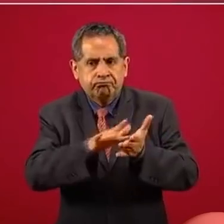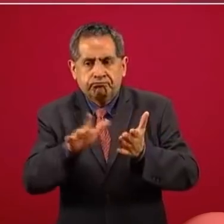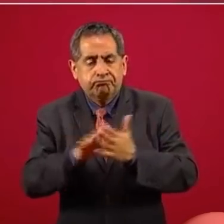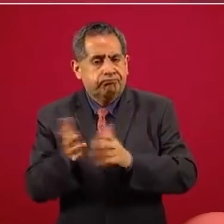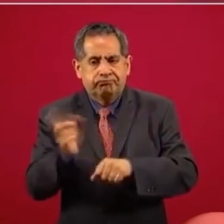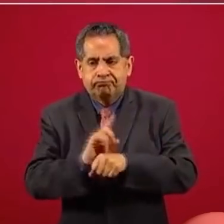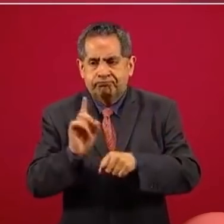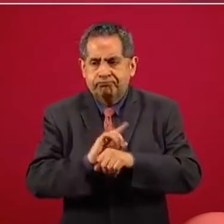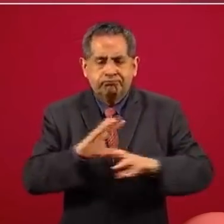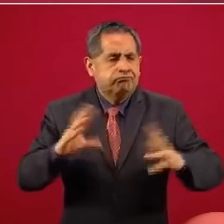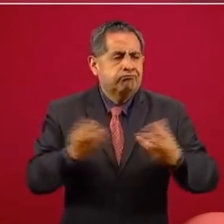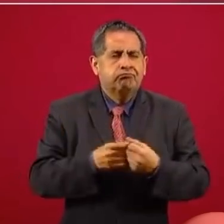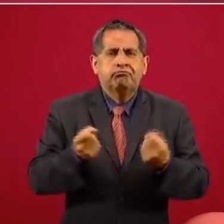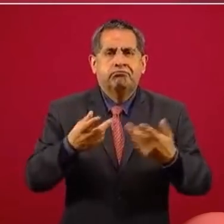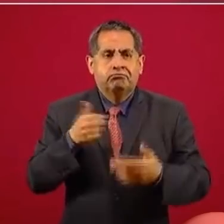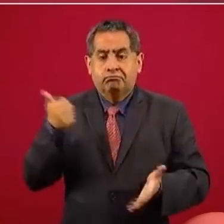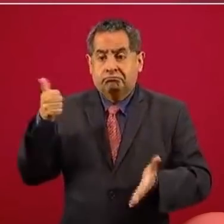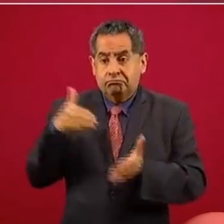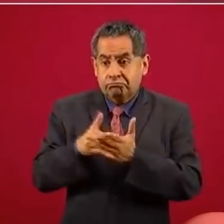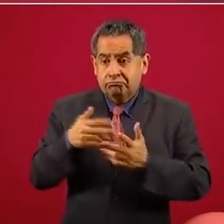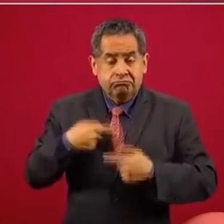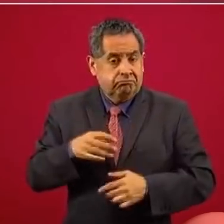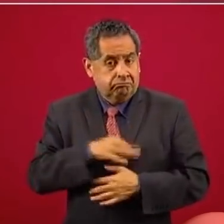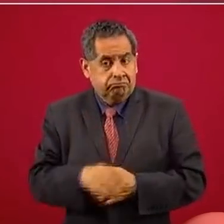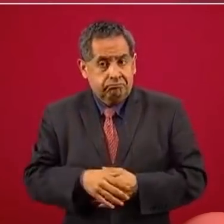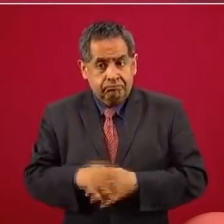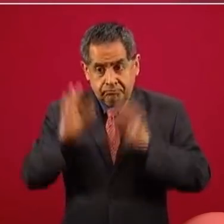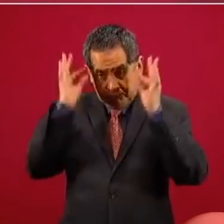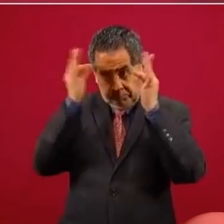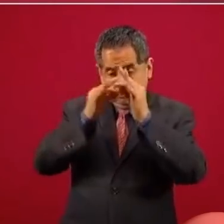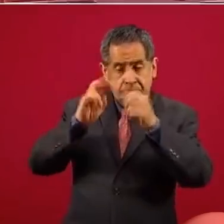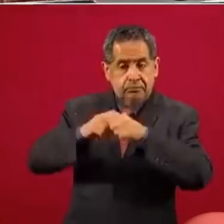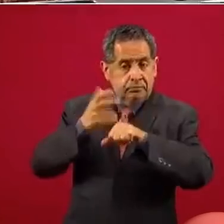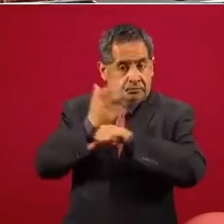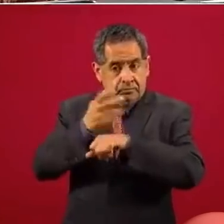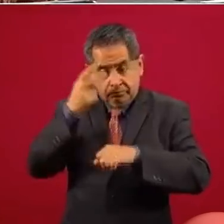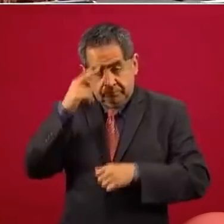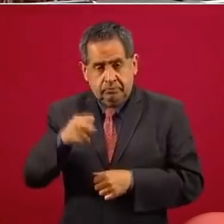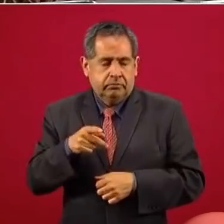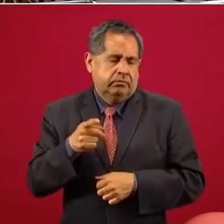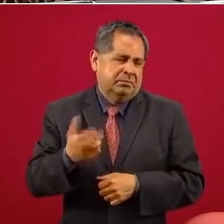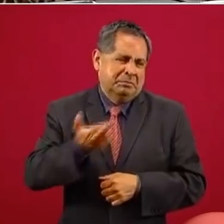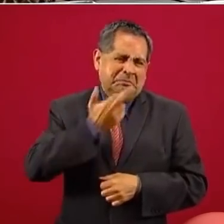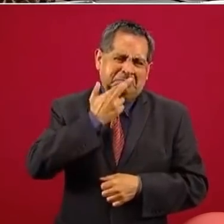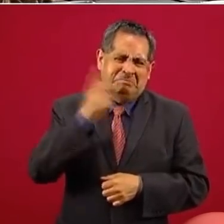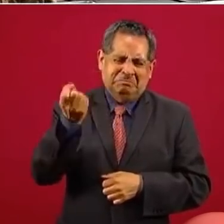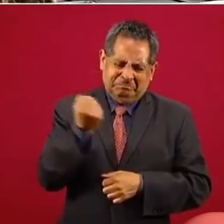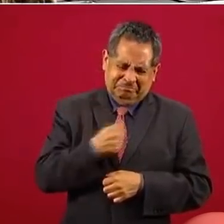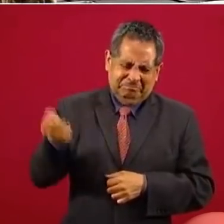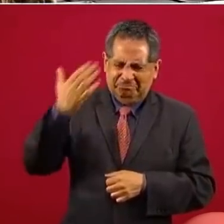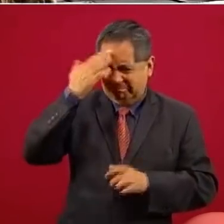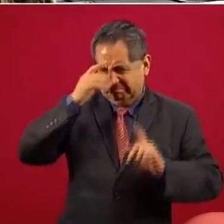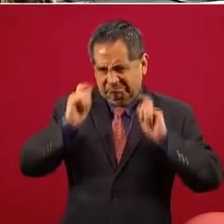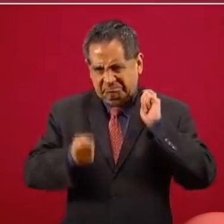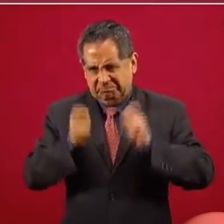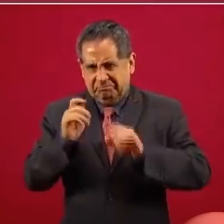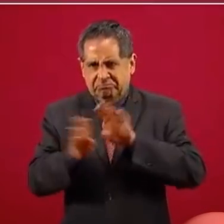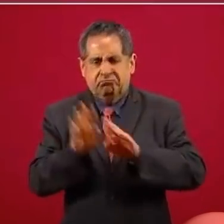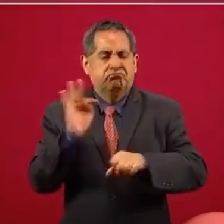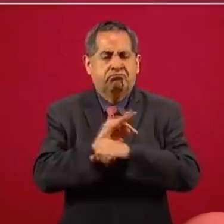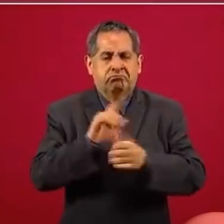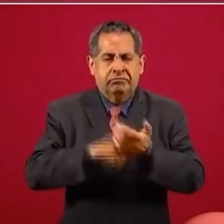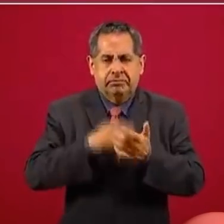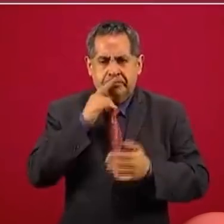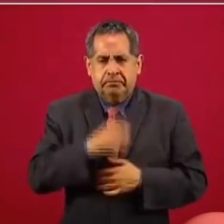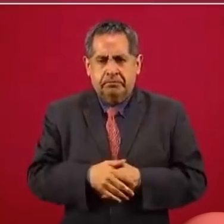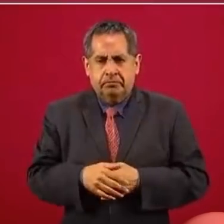diario. Yo diría que los consulados de México en Estados Unidos son lo mejor del servicio exterior. Me atrevo a decirlo. No